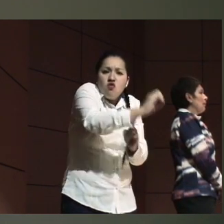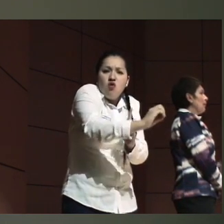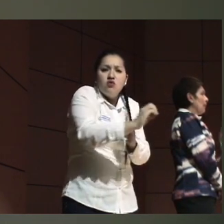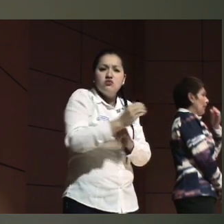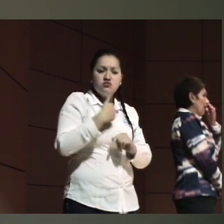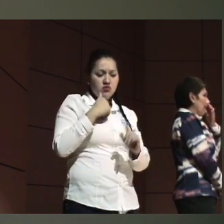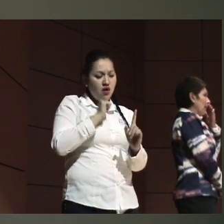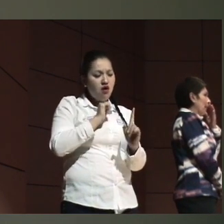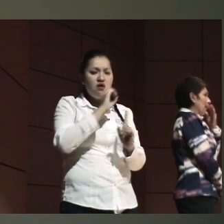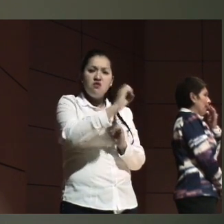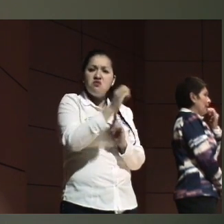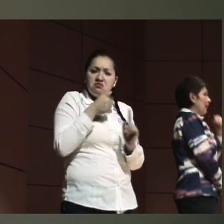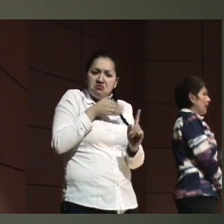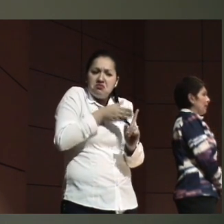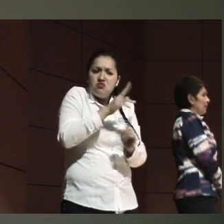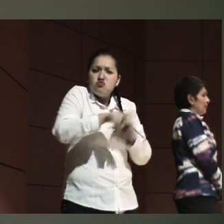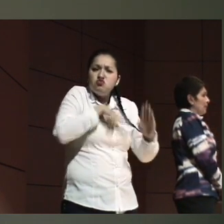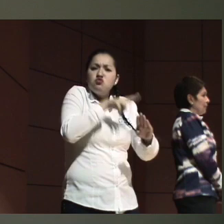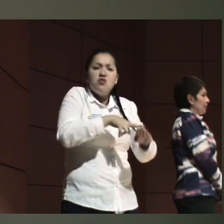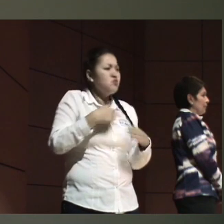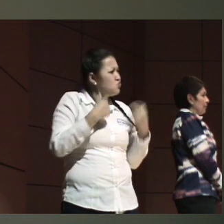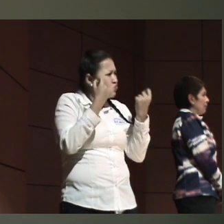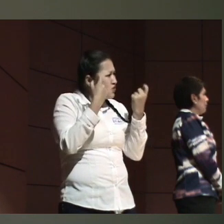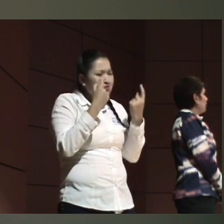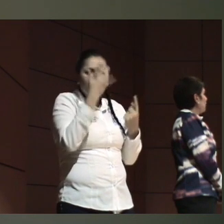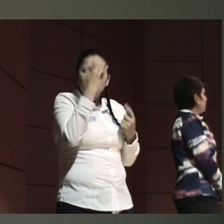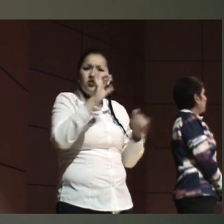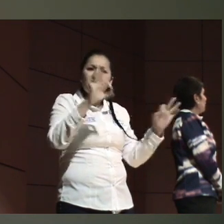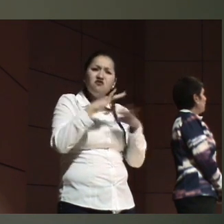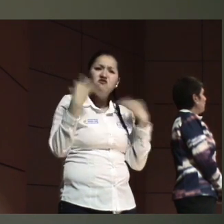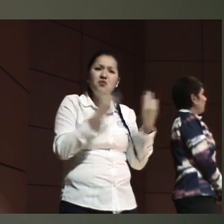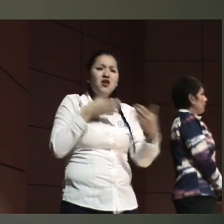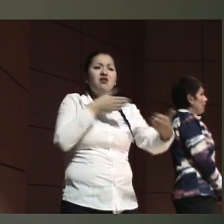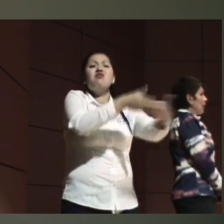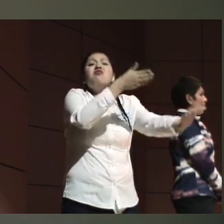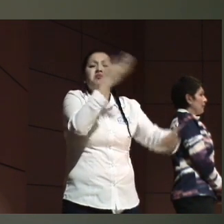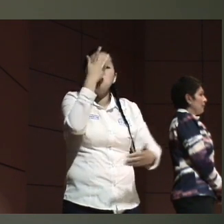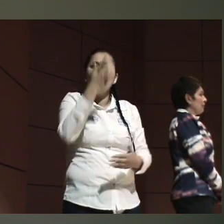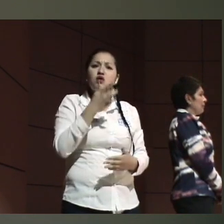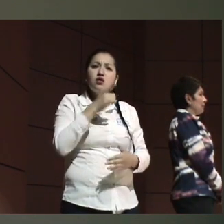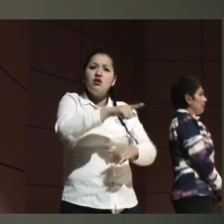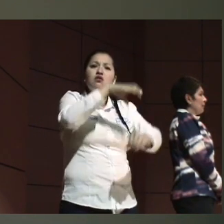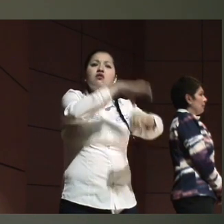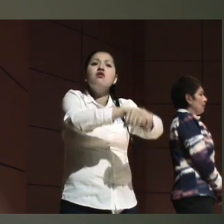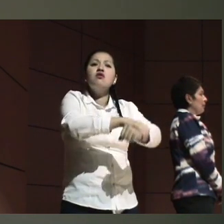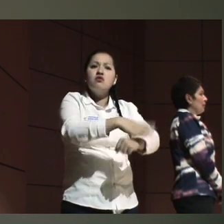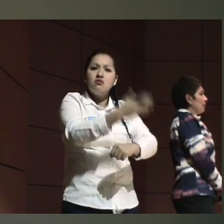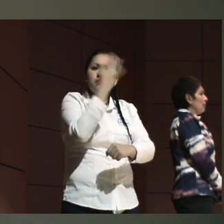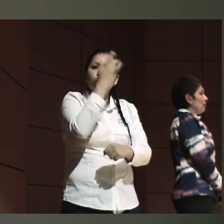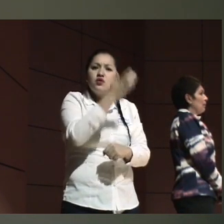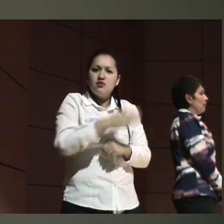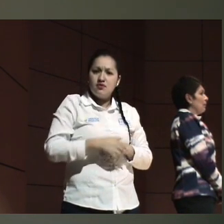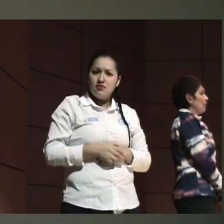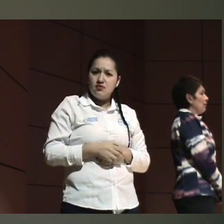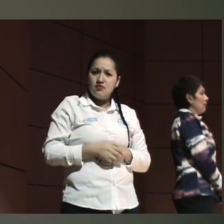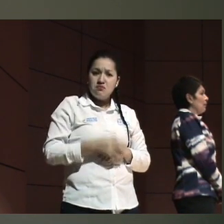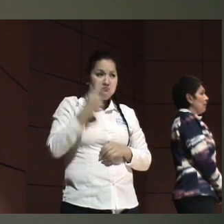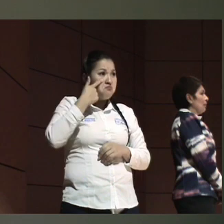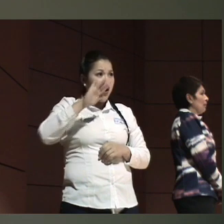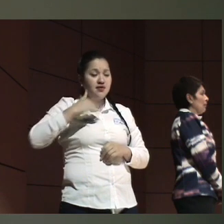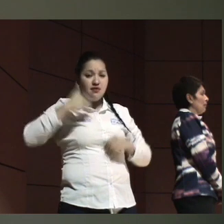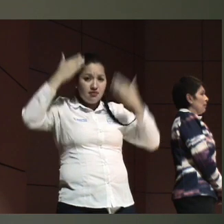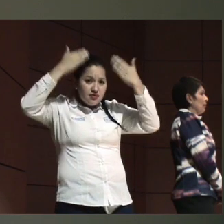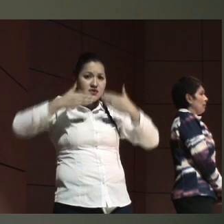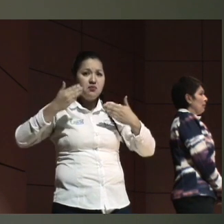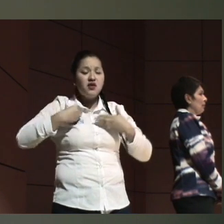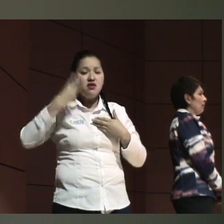y que no entiende las razones por la cual las cuales se le judicial iza como si la discapacidad intelectual